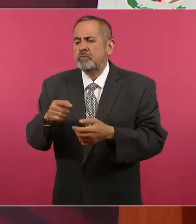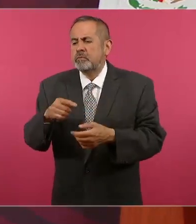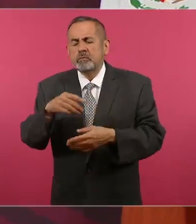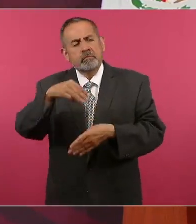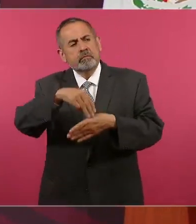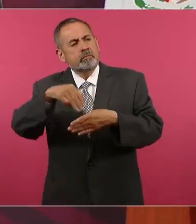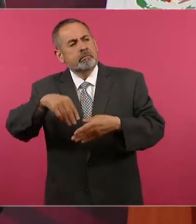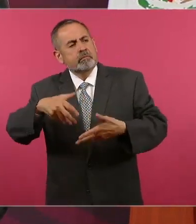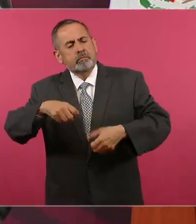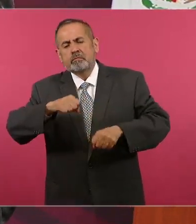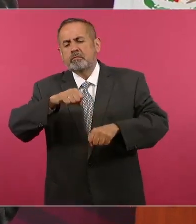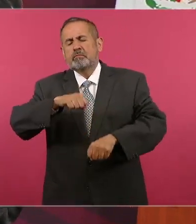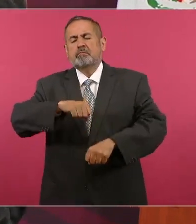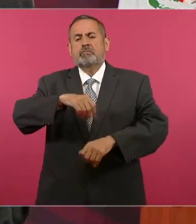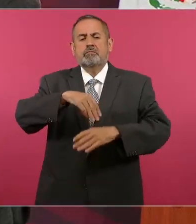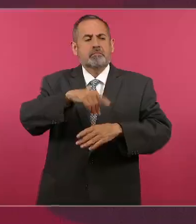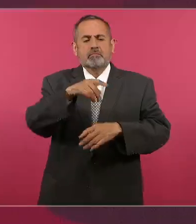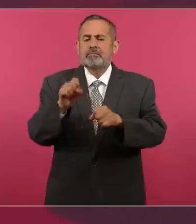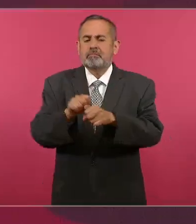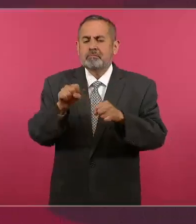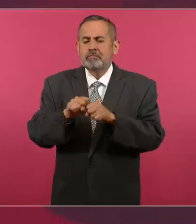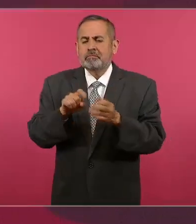el salón